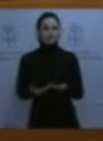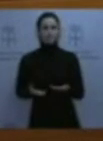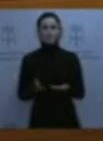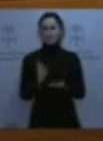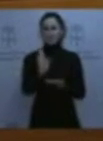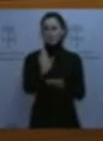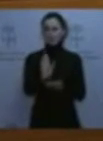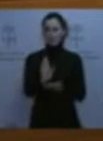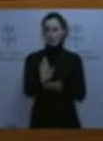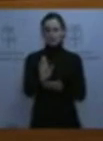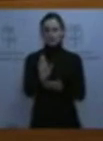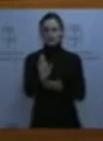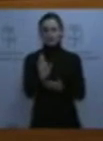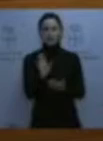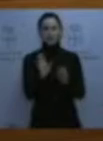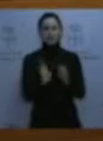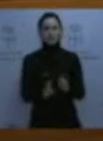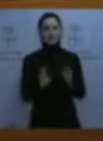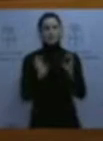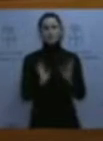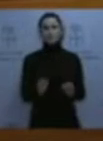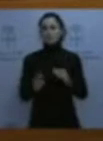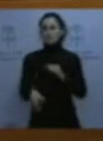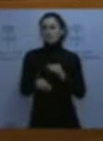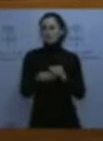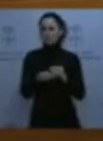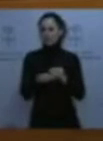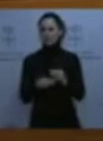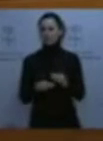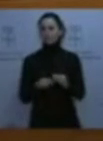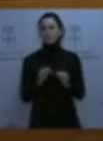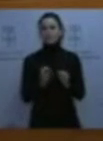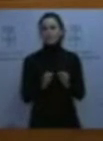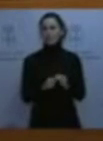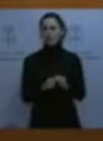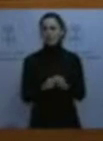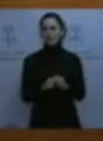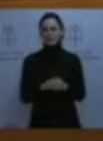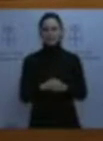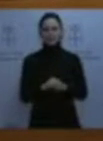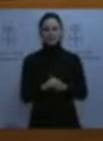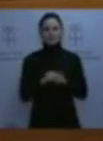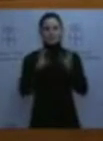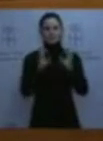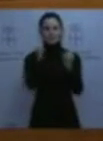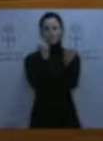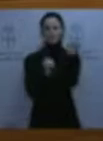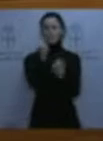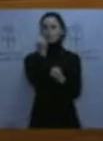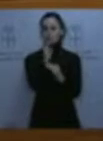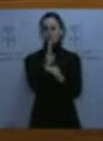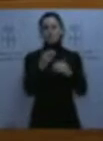una iniciativa que no apoyan como enmienda, ¿no? Aunque solo sea por economía